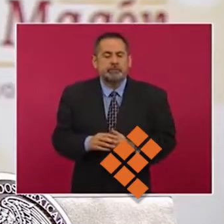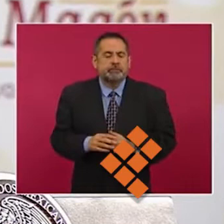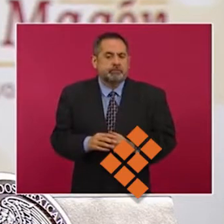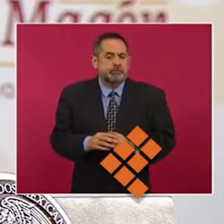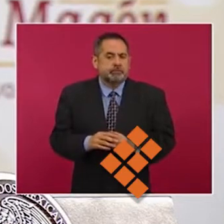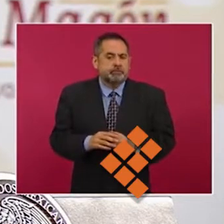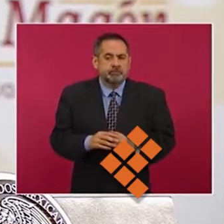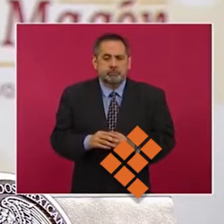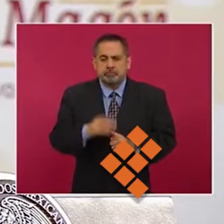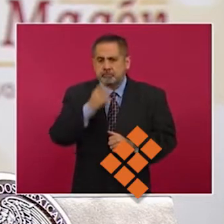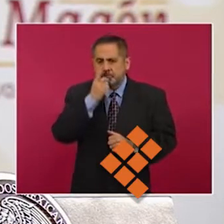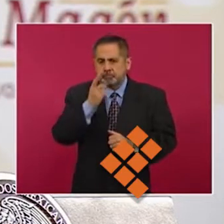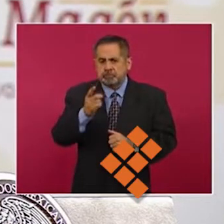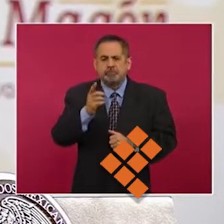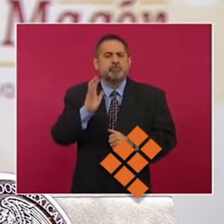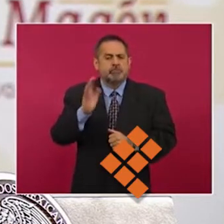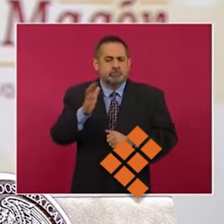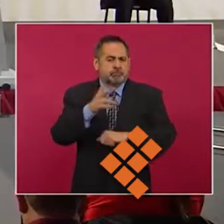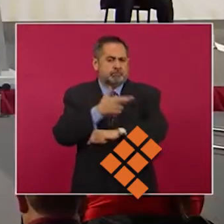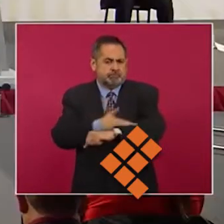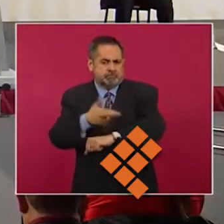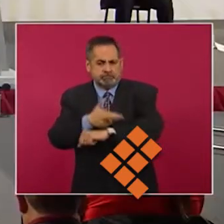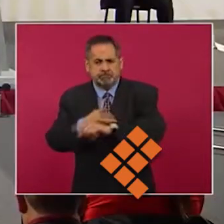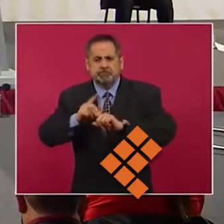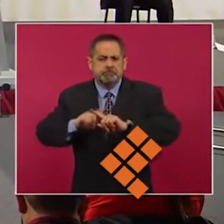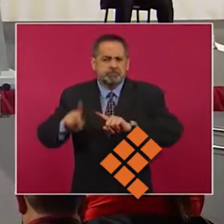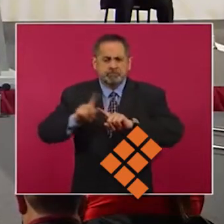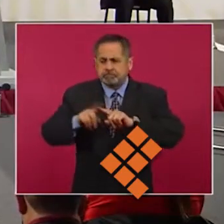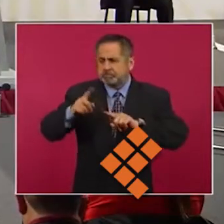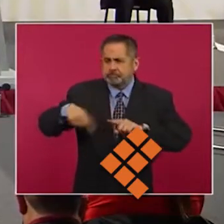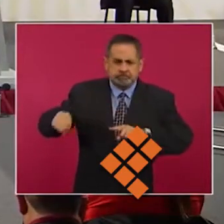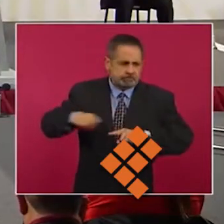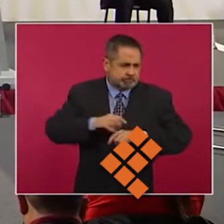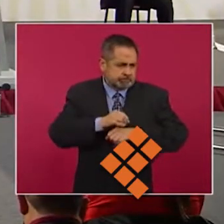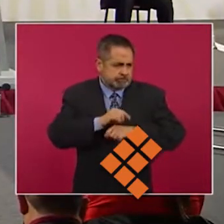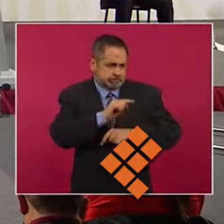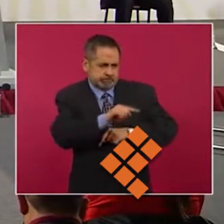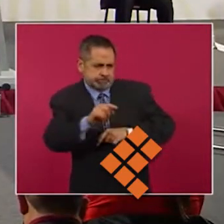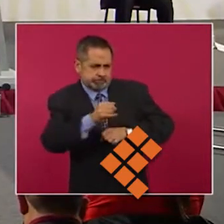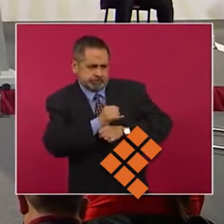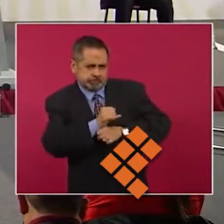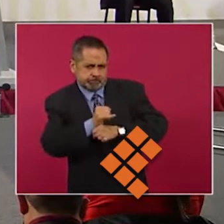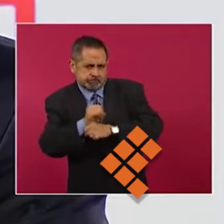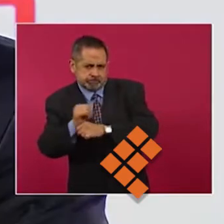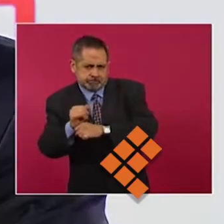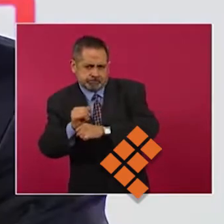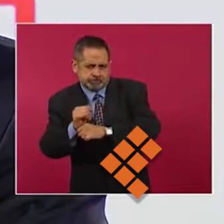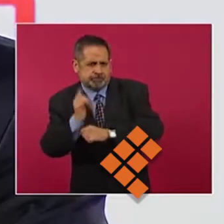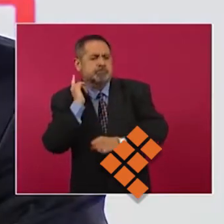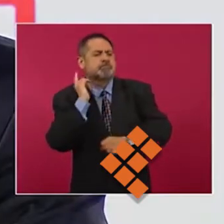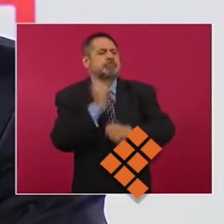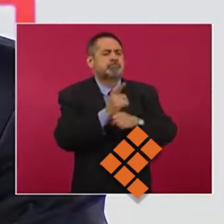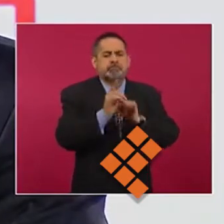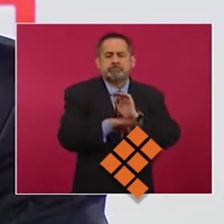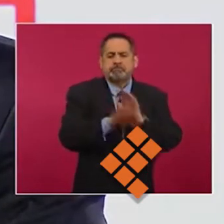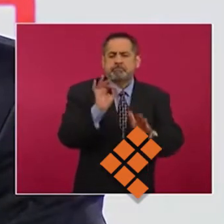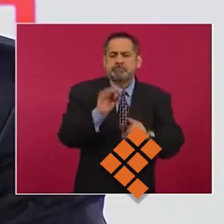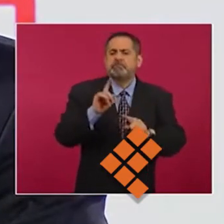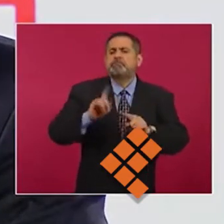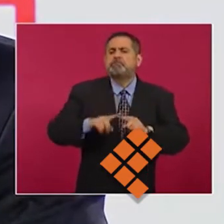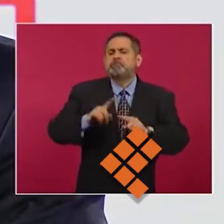que se han realizado diferentes actos de investigación por medio de los cuales se logró identificar